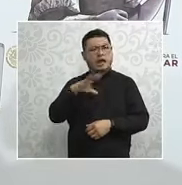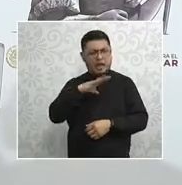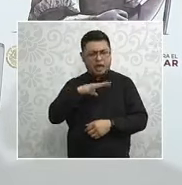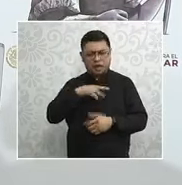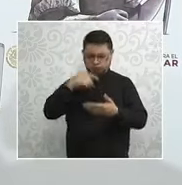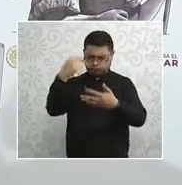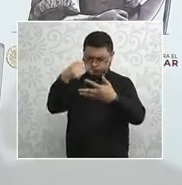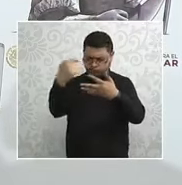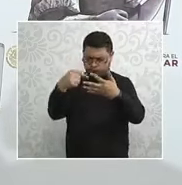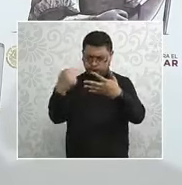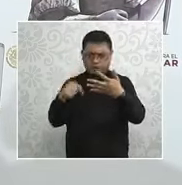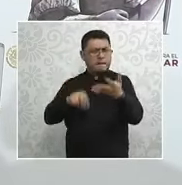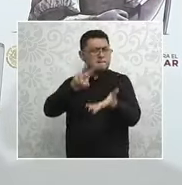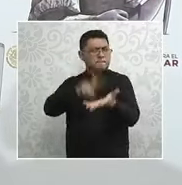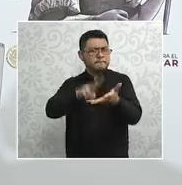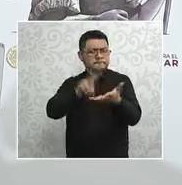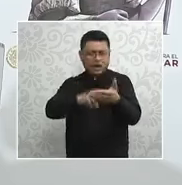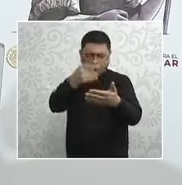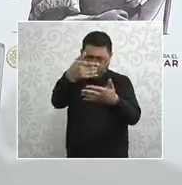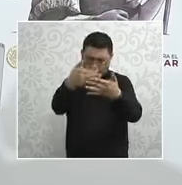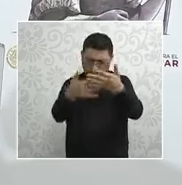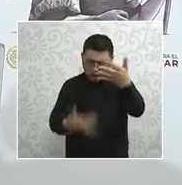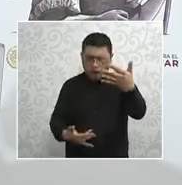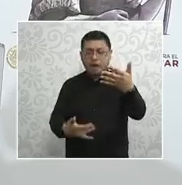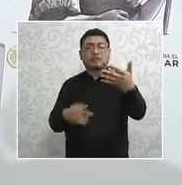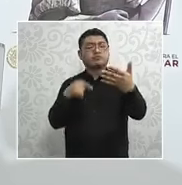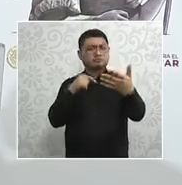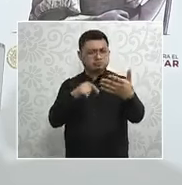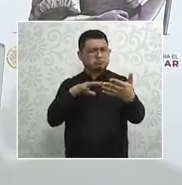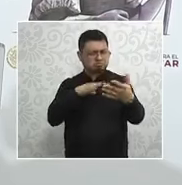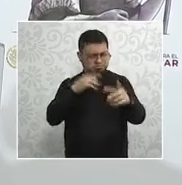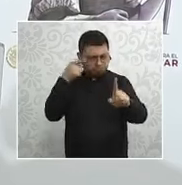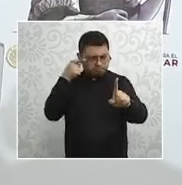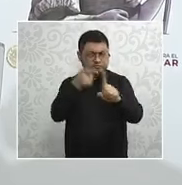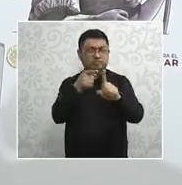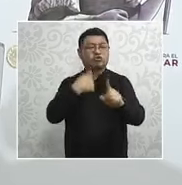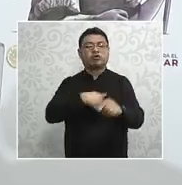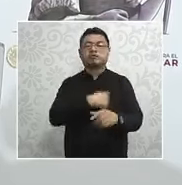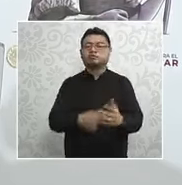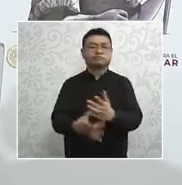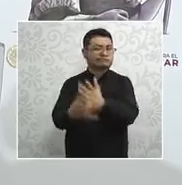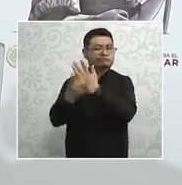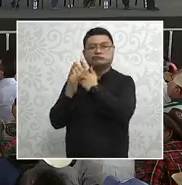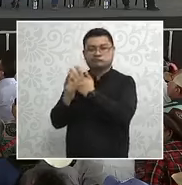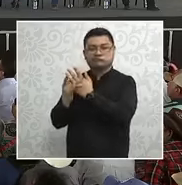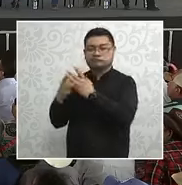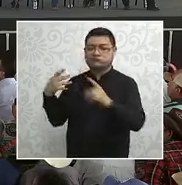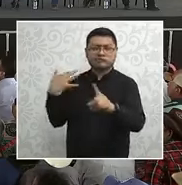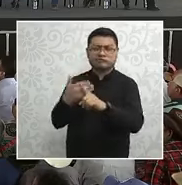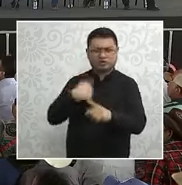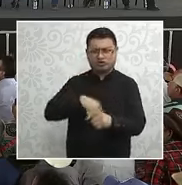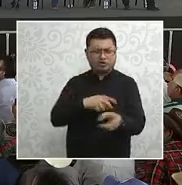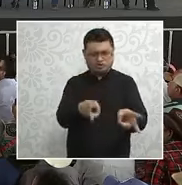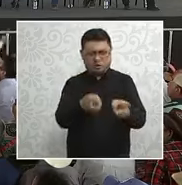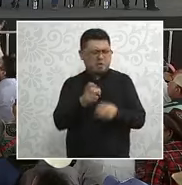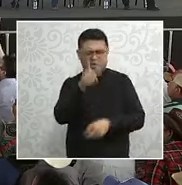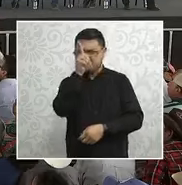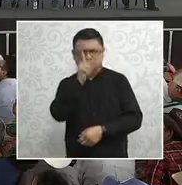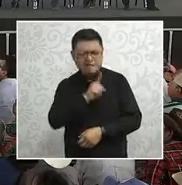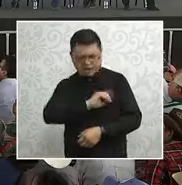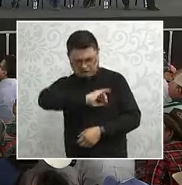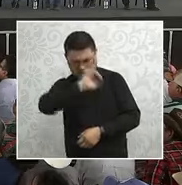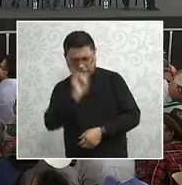principios tenemos causas y nosotros como siempre dijimos no robamos no mentimos y